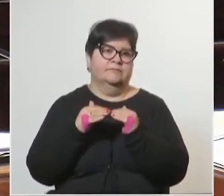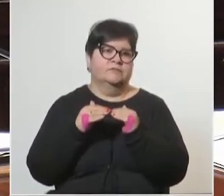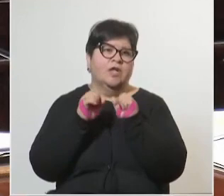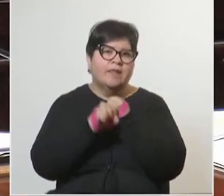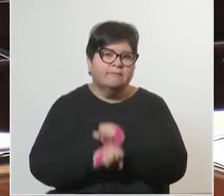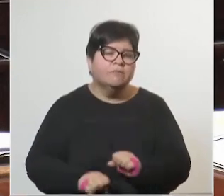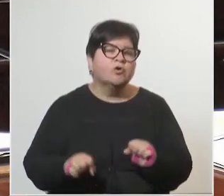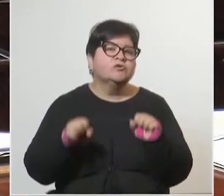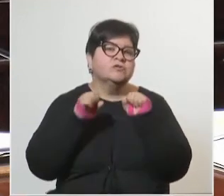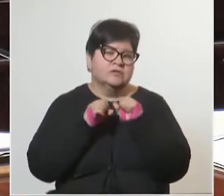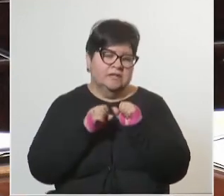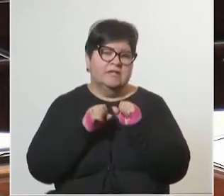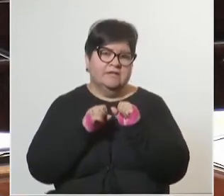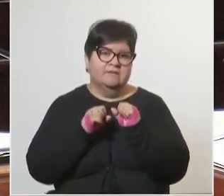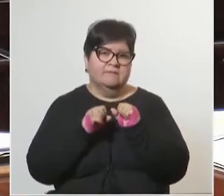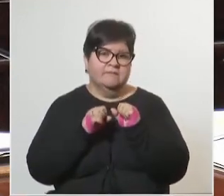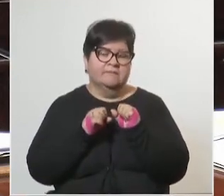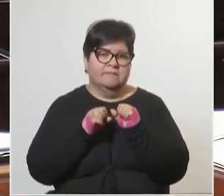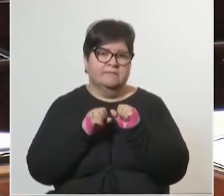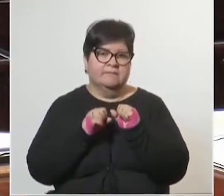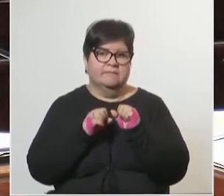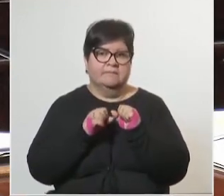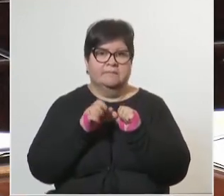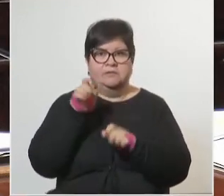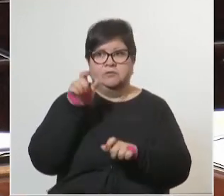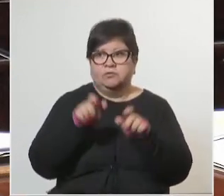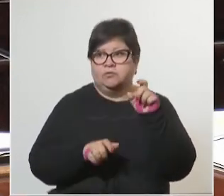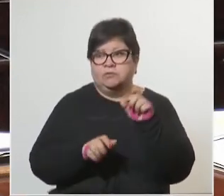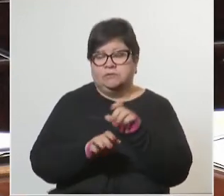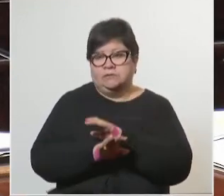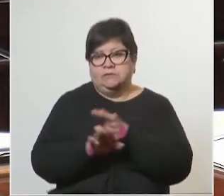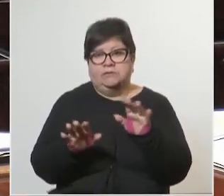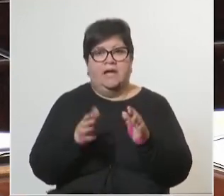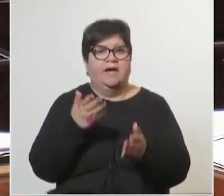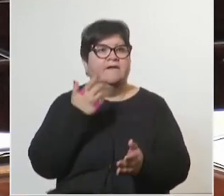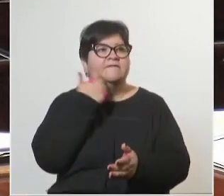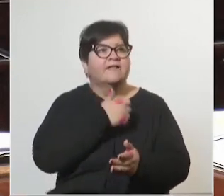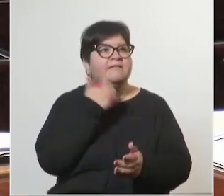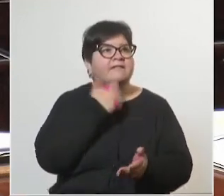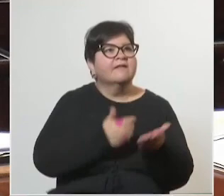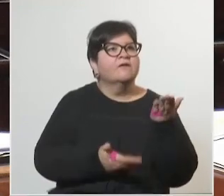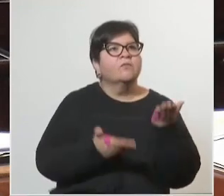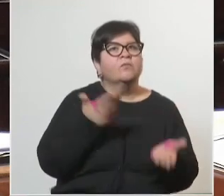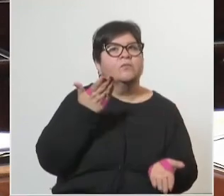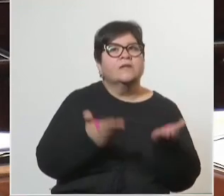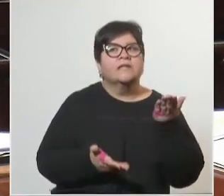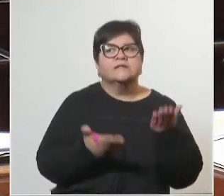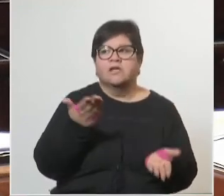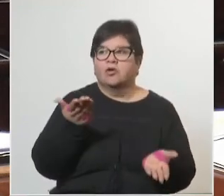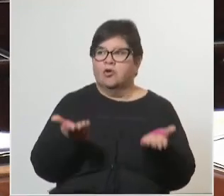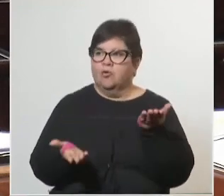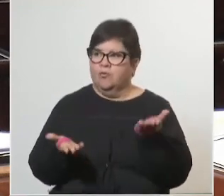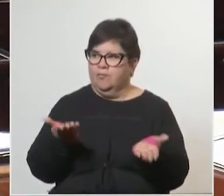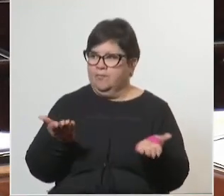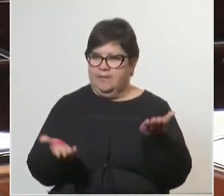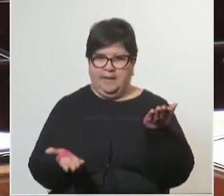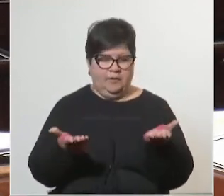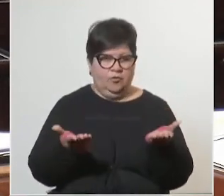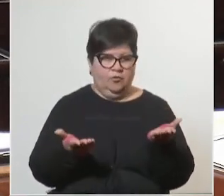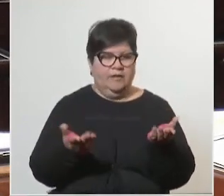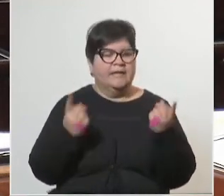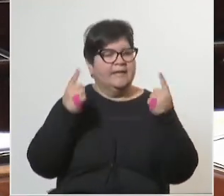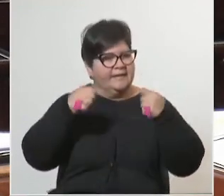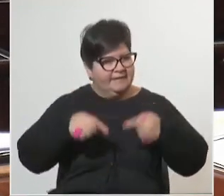posibilidad de discrecionalidad, de injusticia comparativa y de debate acerca de